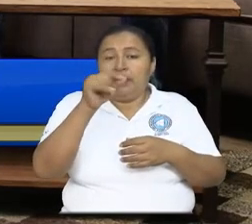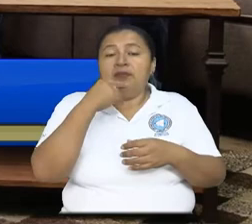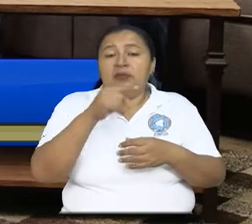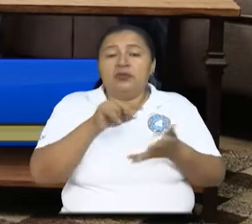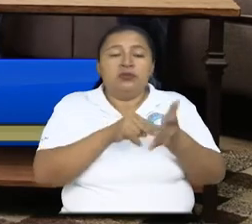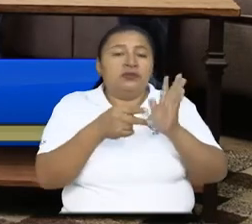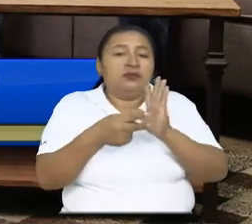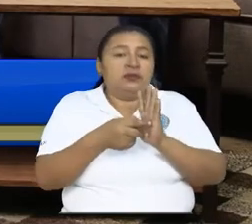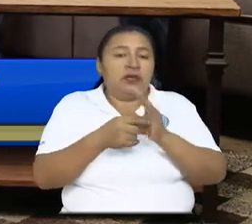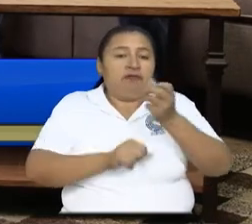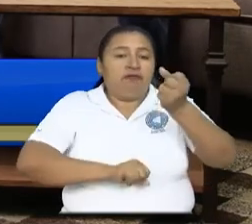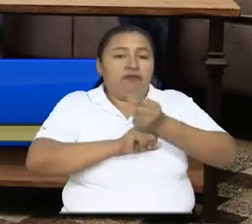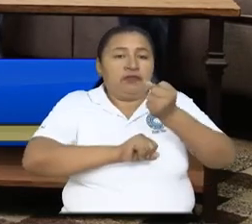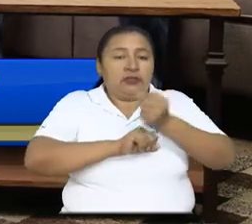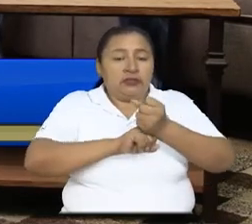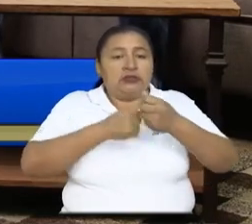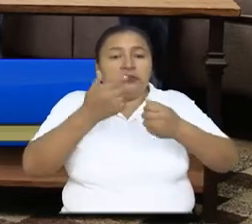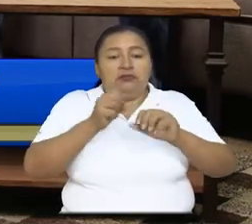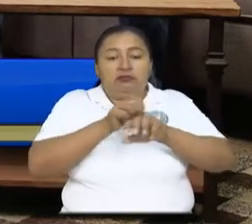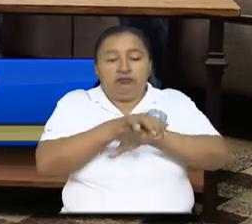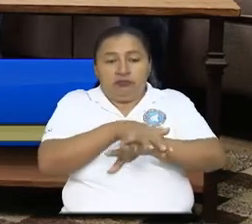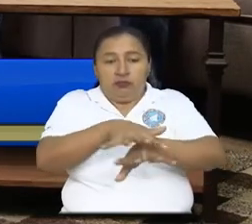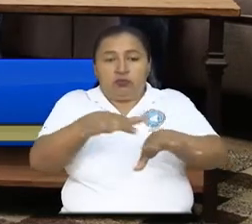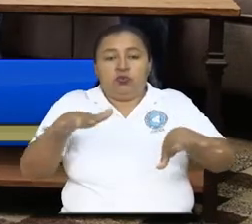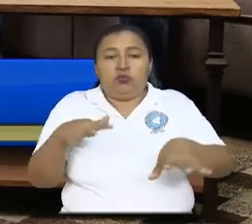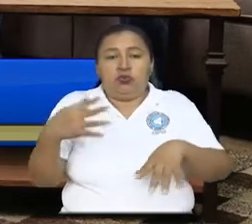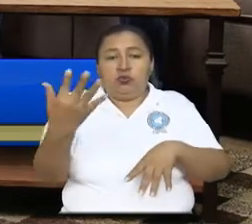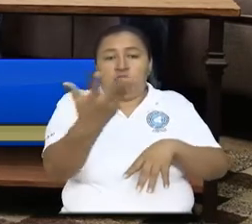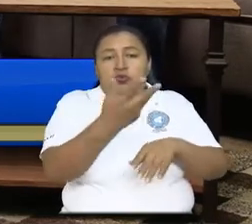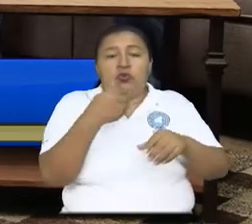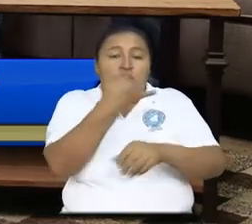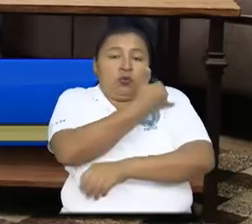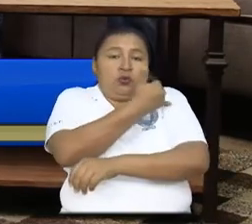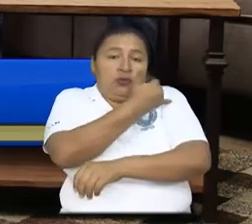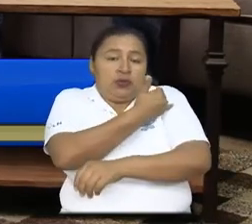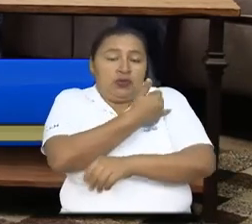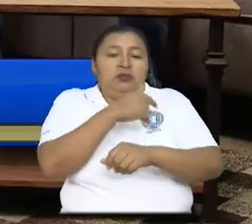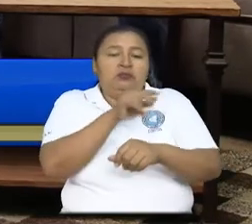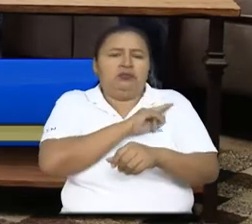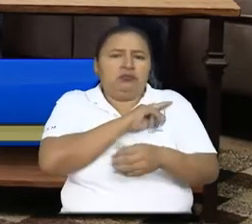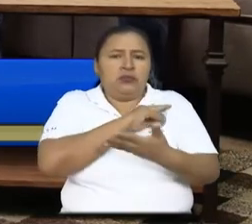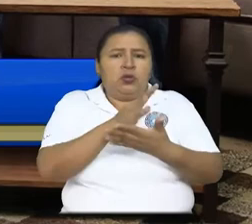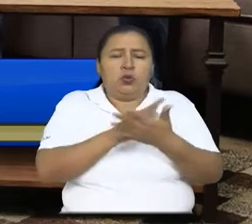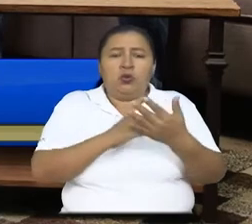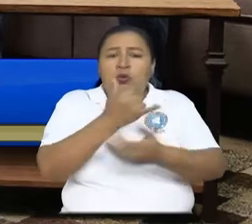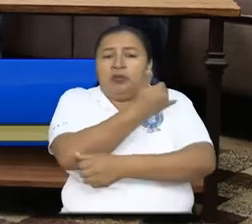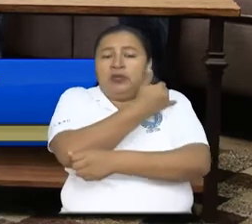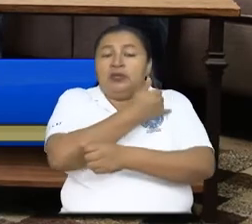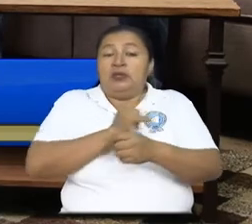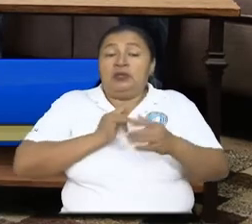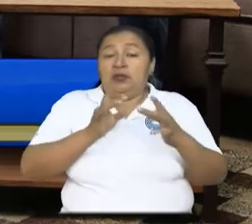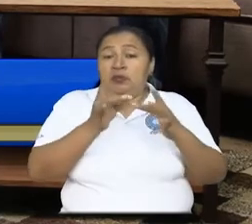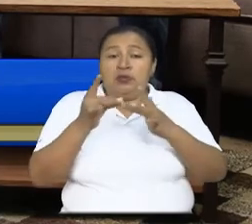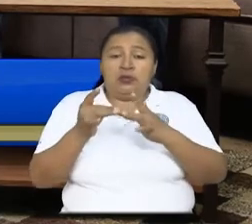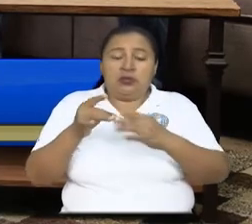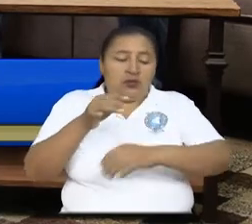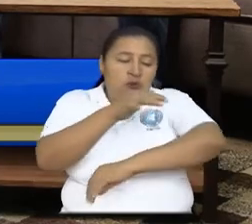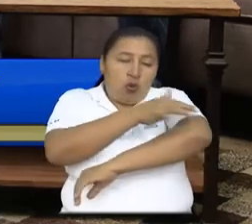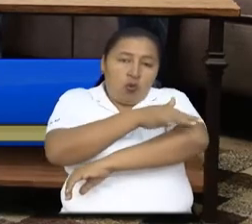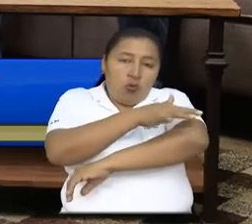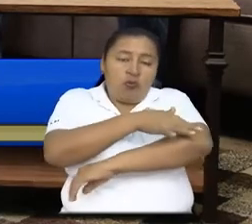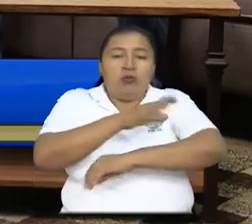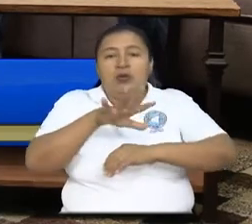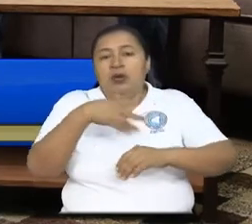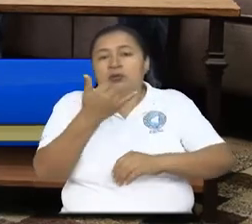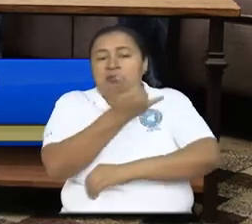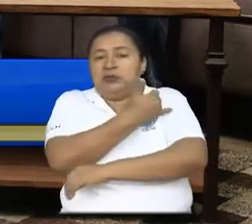fortalecer la red de todos los hospitales y hospitales que tienen especialistas en co2 hay otros